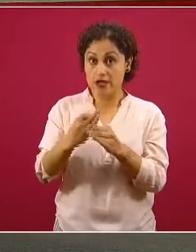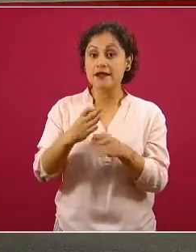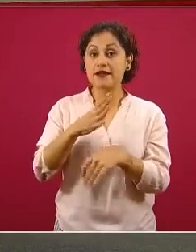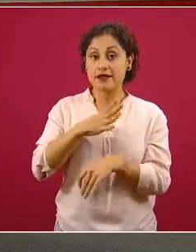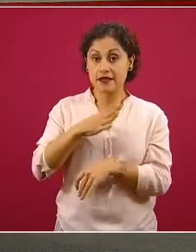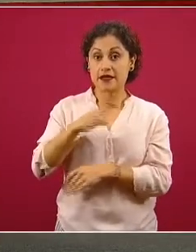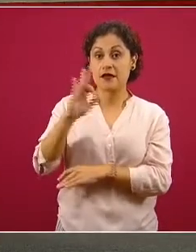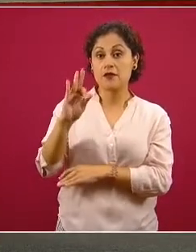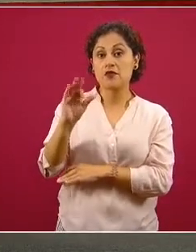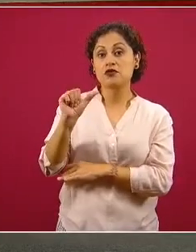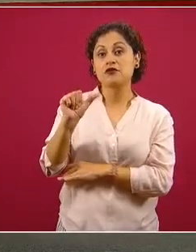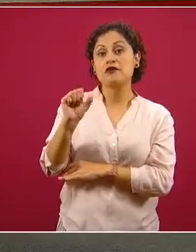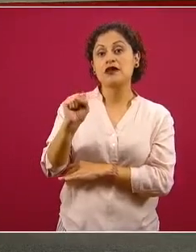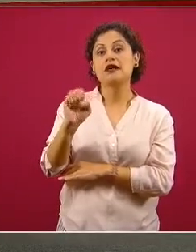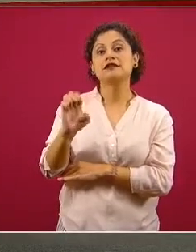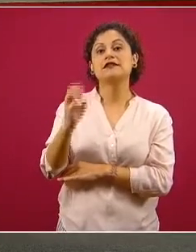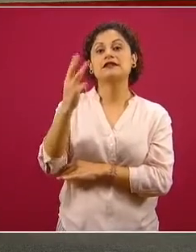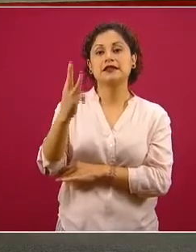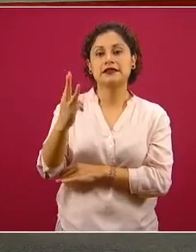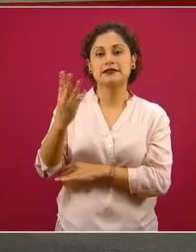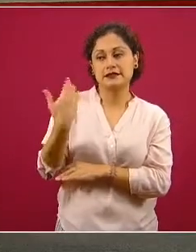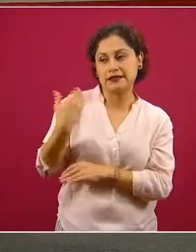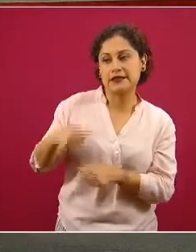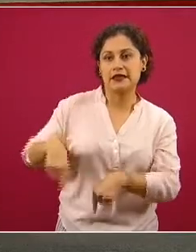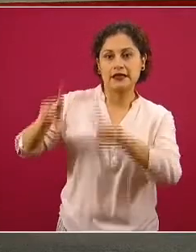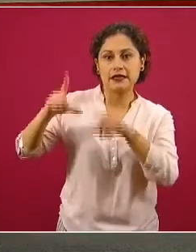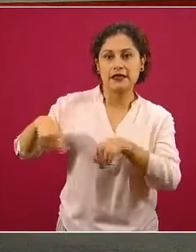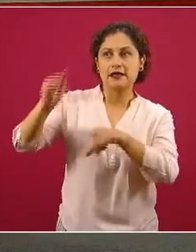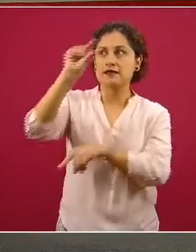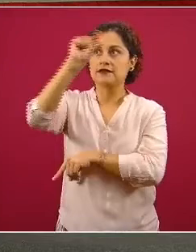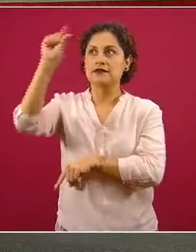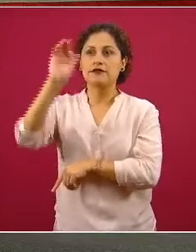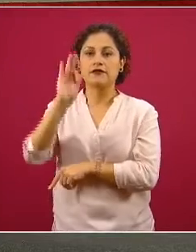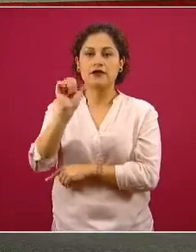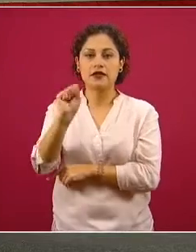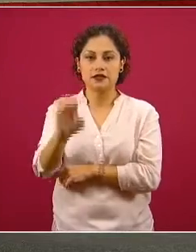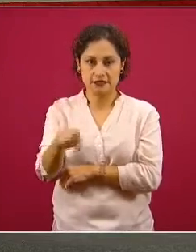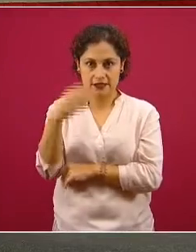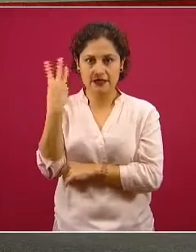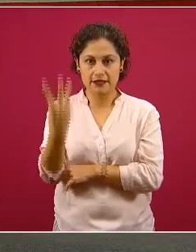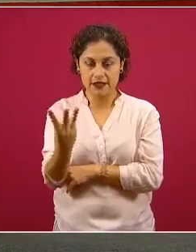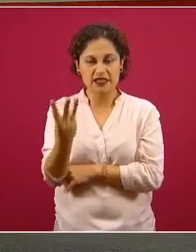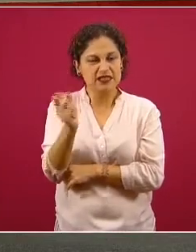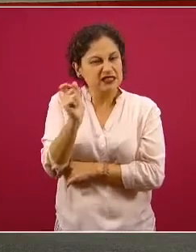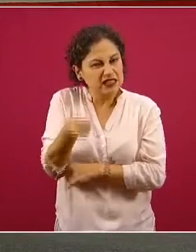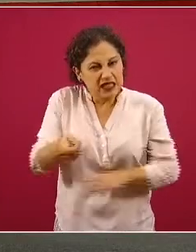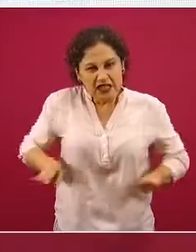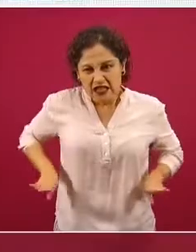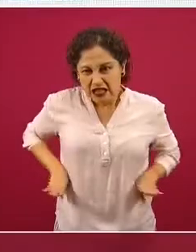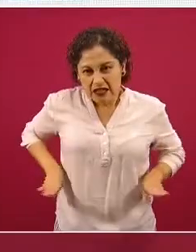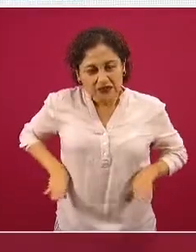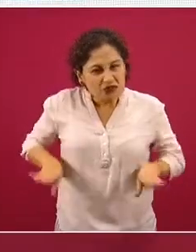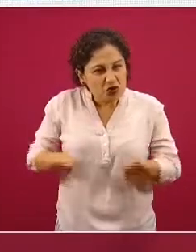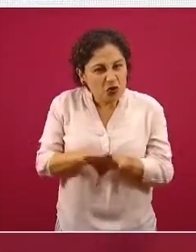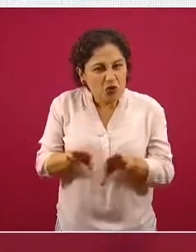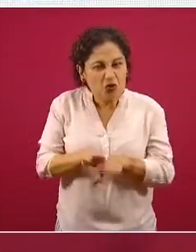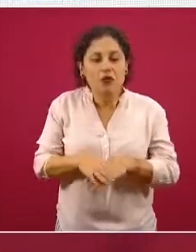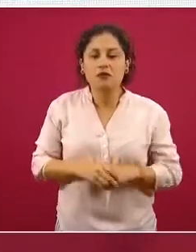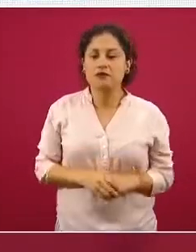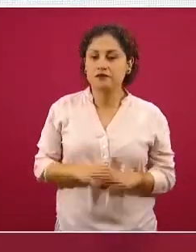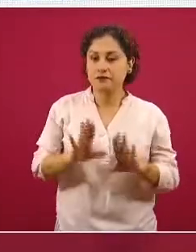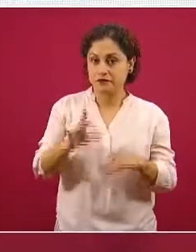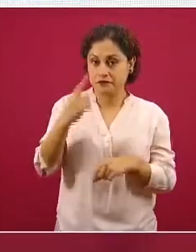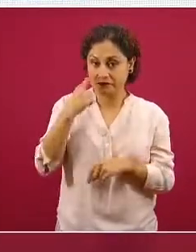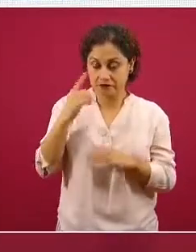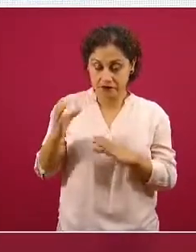que dice la fase en la que estamos. La fase 3 se caracteriza por una dispersión epidémica, es decir, más allá de espacios